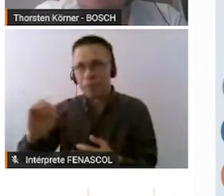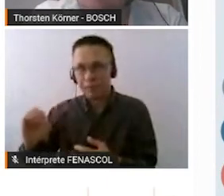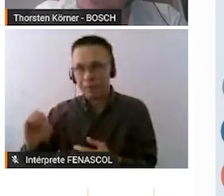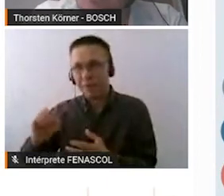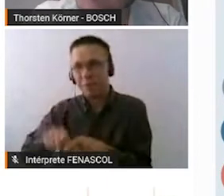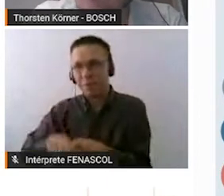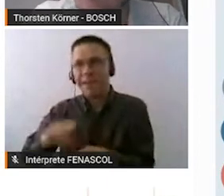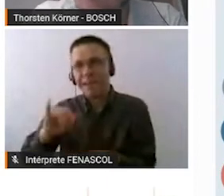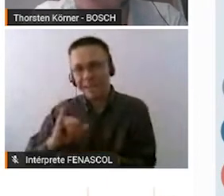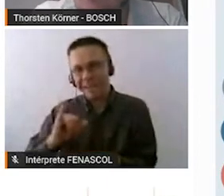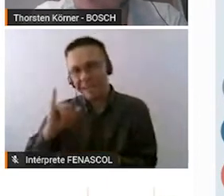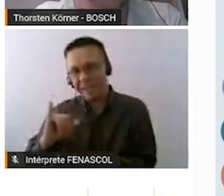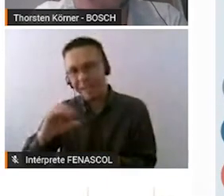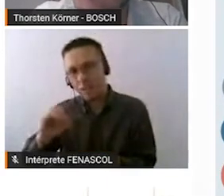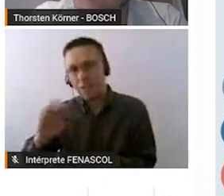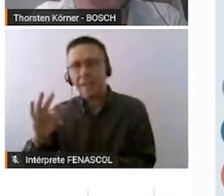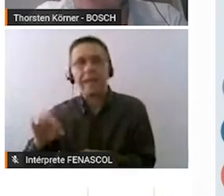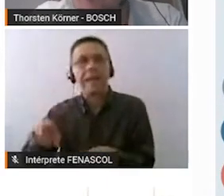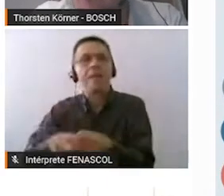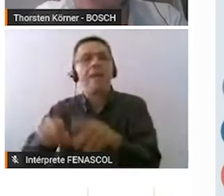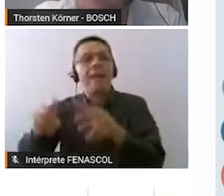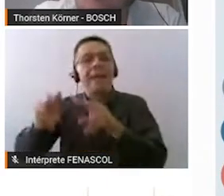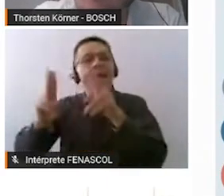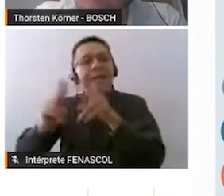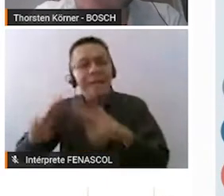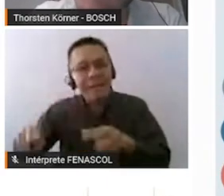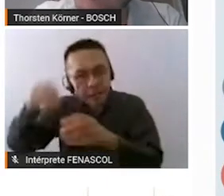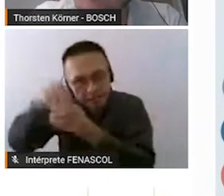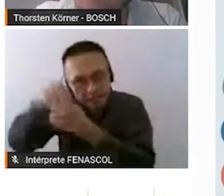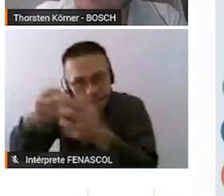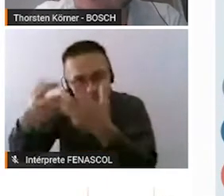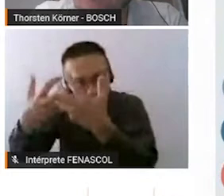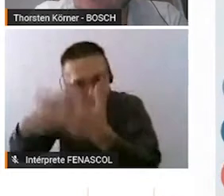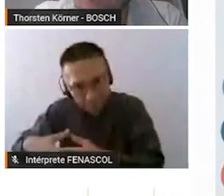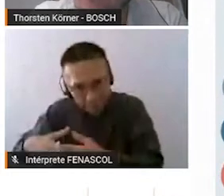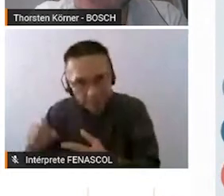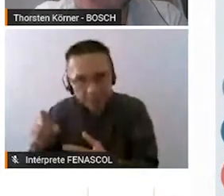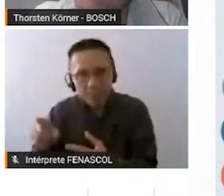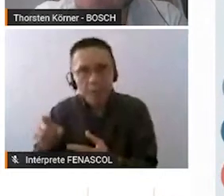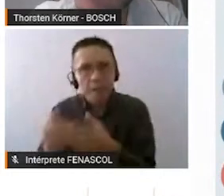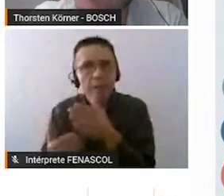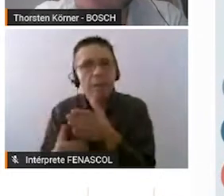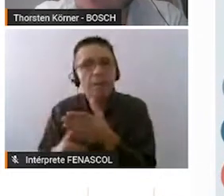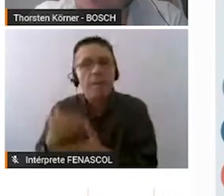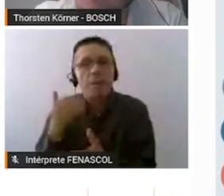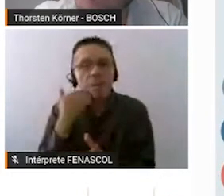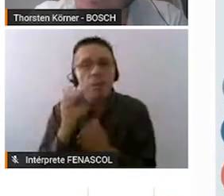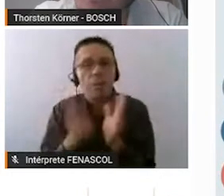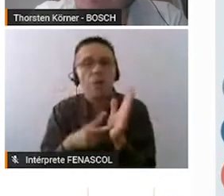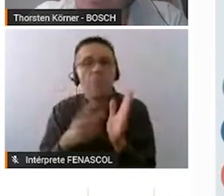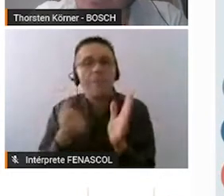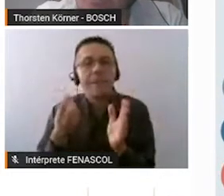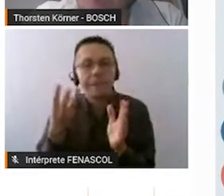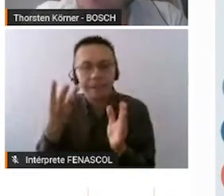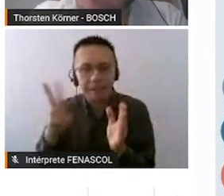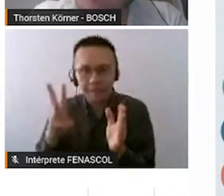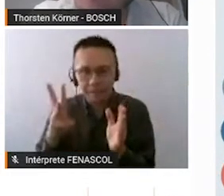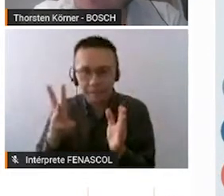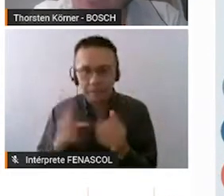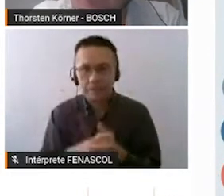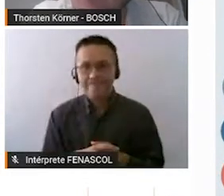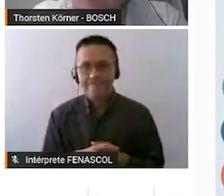Internet Industrial de las cosas. Iniciamos en el año 2013. Nos trae una